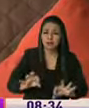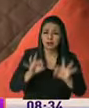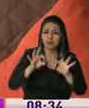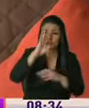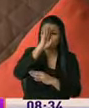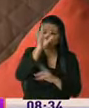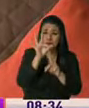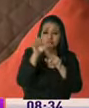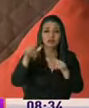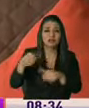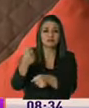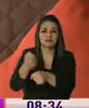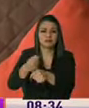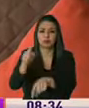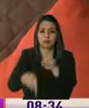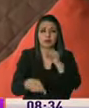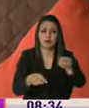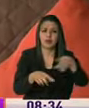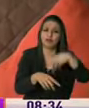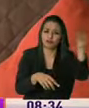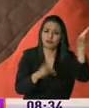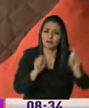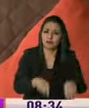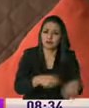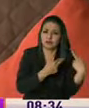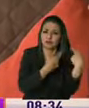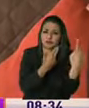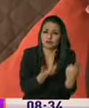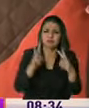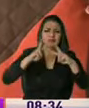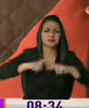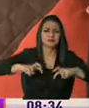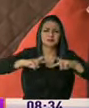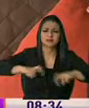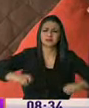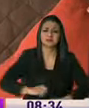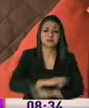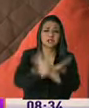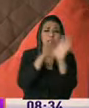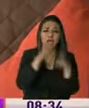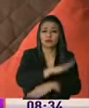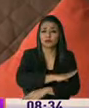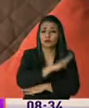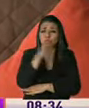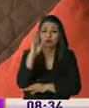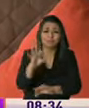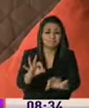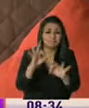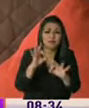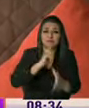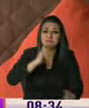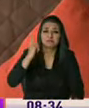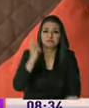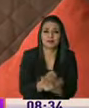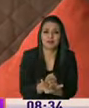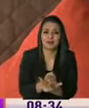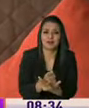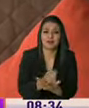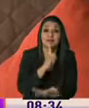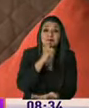ese trabajo que aquí no han podido hacerlo. Necesitamos una investigación transparente, efectiva y real, con